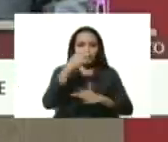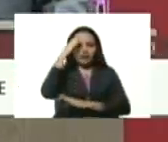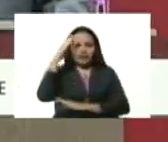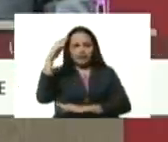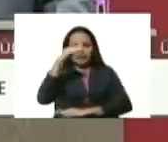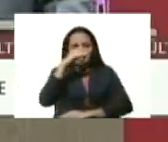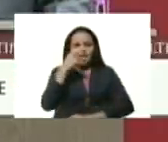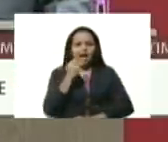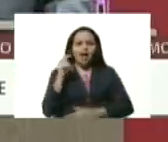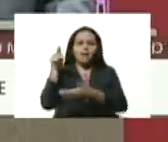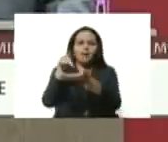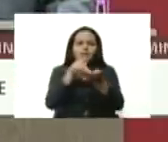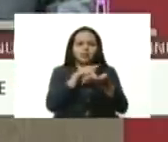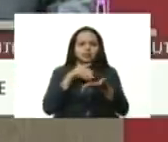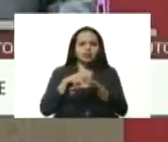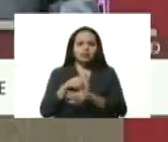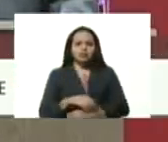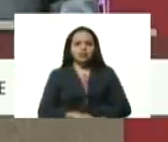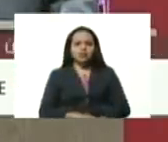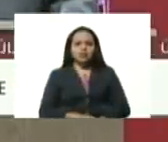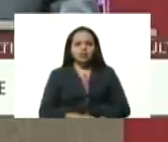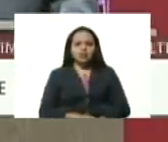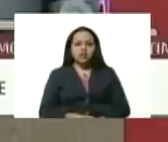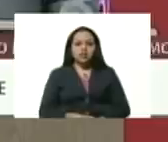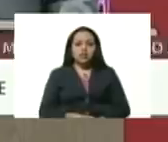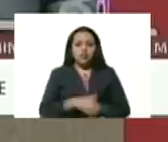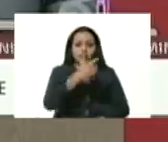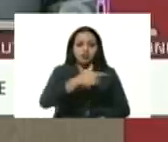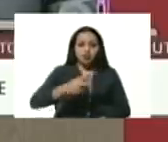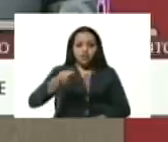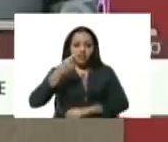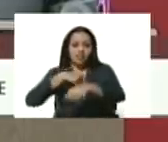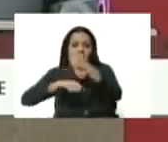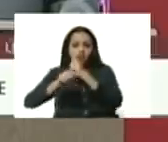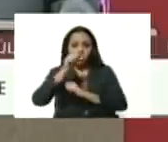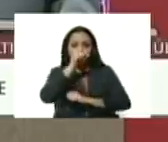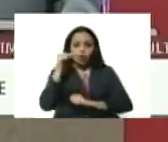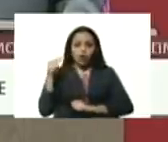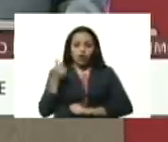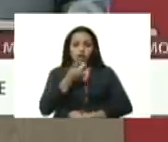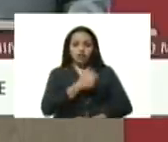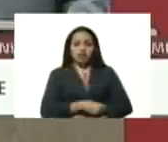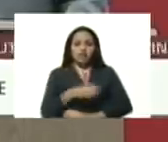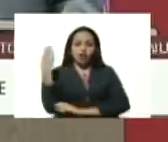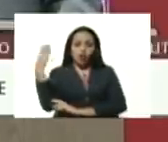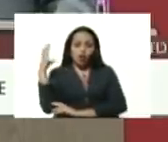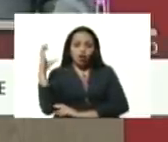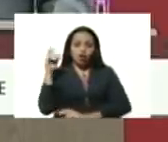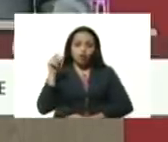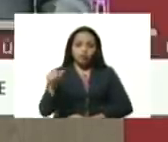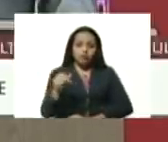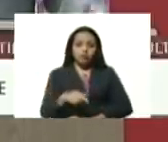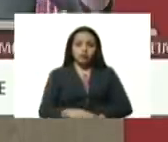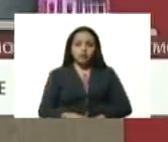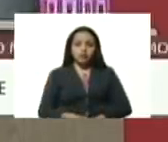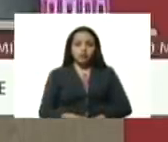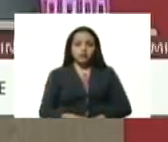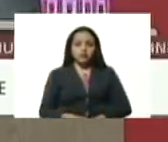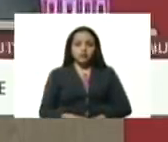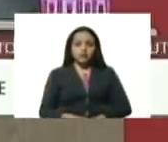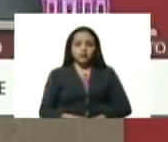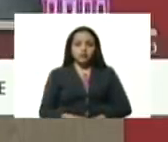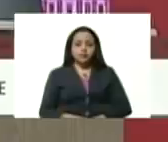hay participación de connotados narcotraficantes colombianos, como es el caso de Doble Rueda, como son